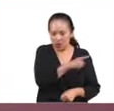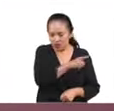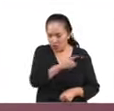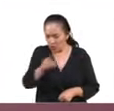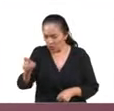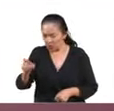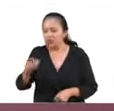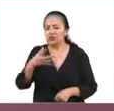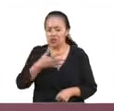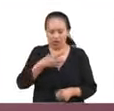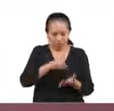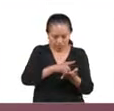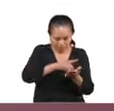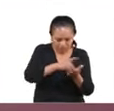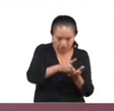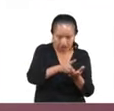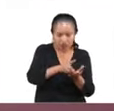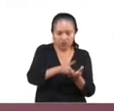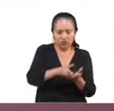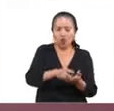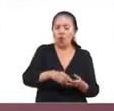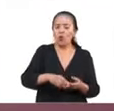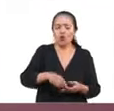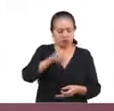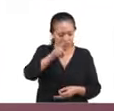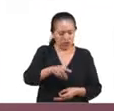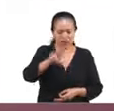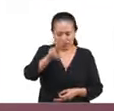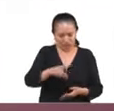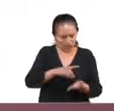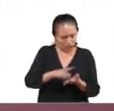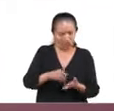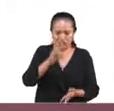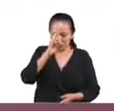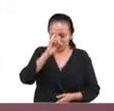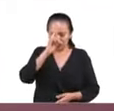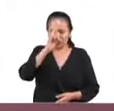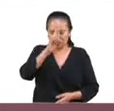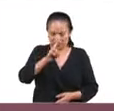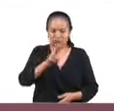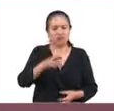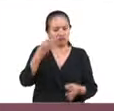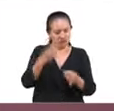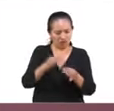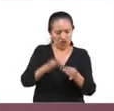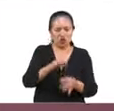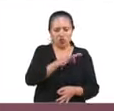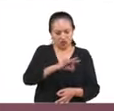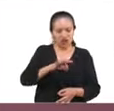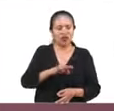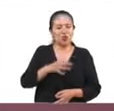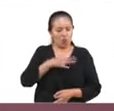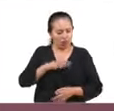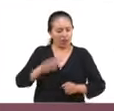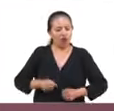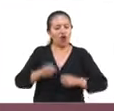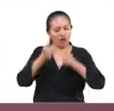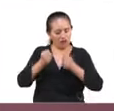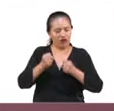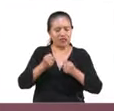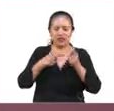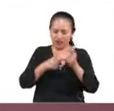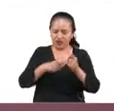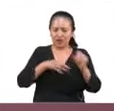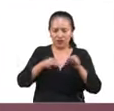derechos, que ustedes sean sujetas de derechos y que se empoderen, y estamos satisfechas porque